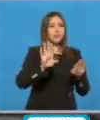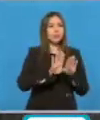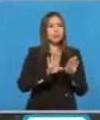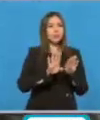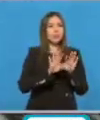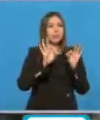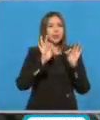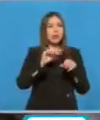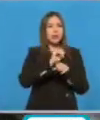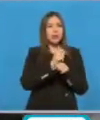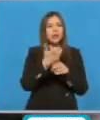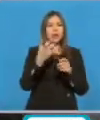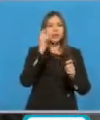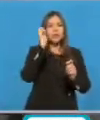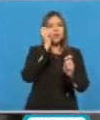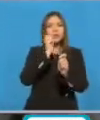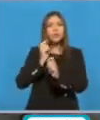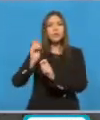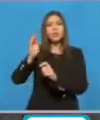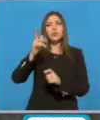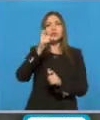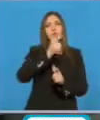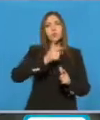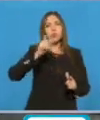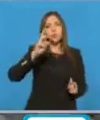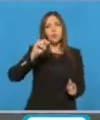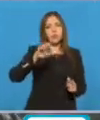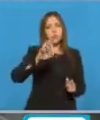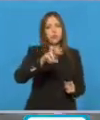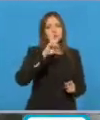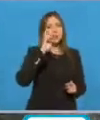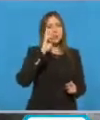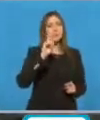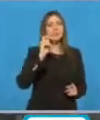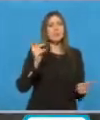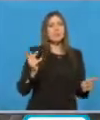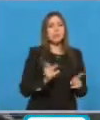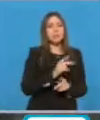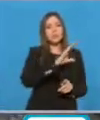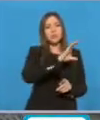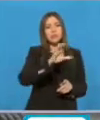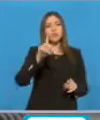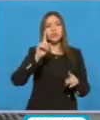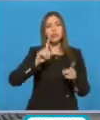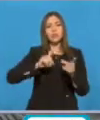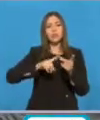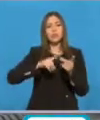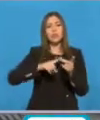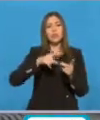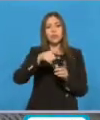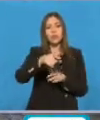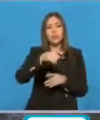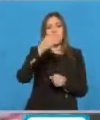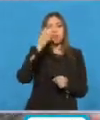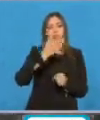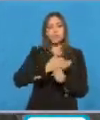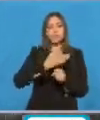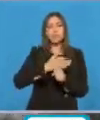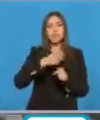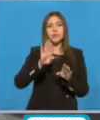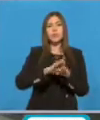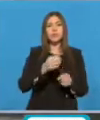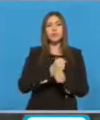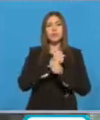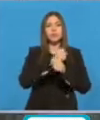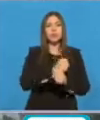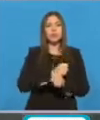que son los relieves en bronce. Y aquí vemos una escena muy dramática, que es donde le están dando tormento